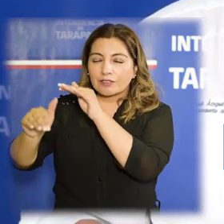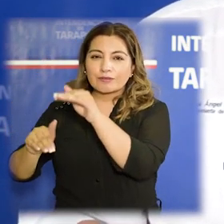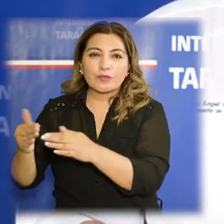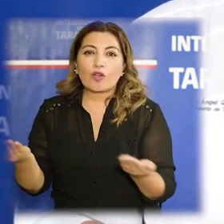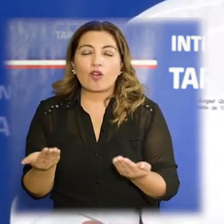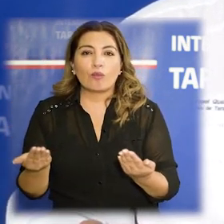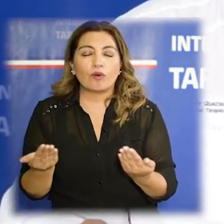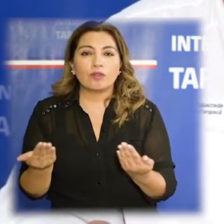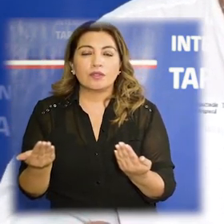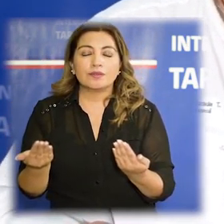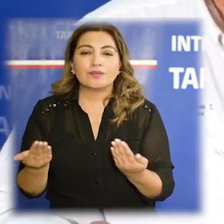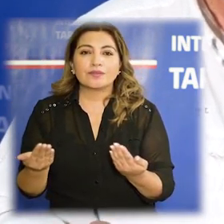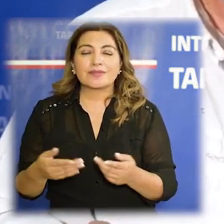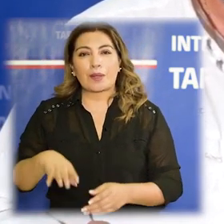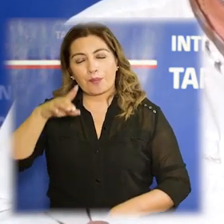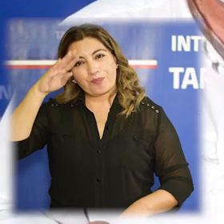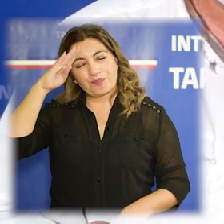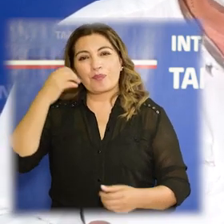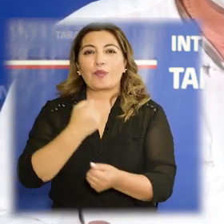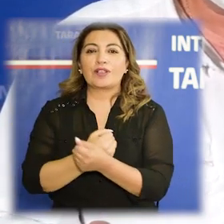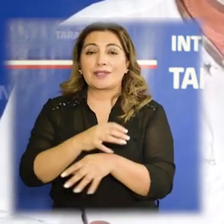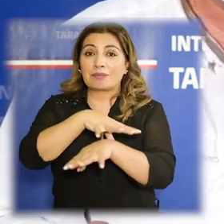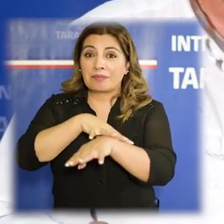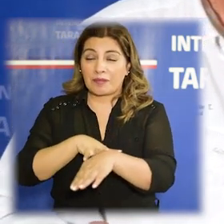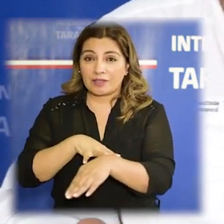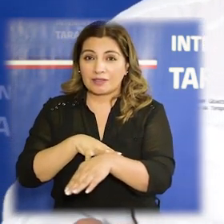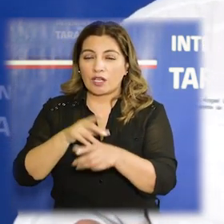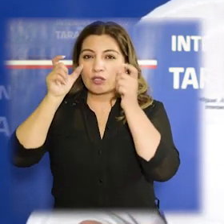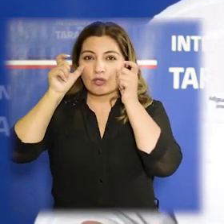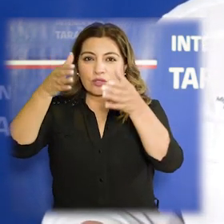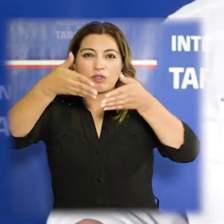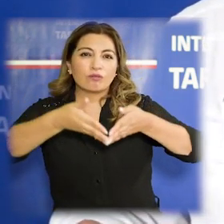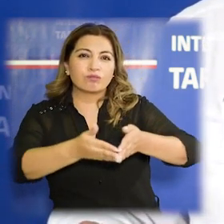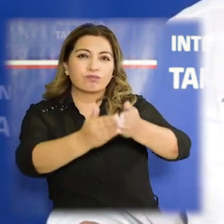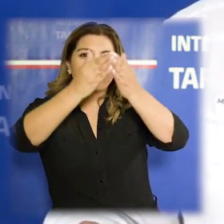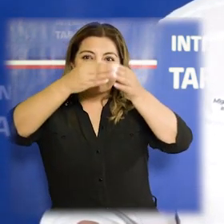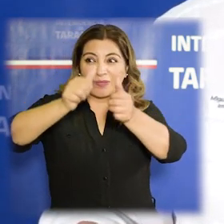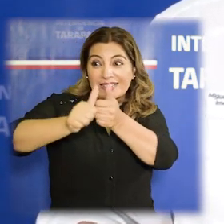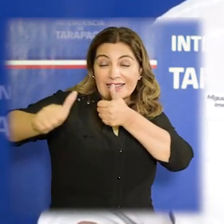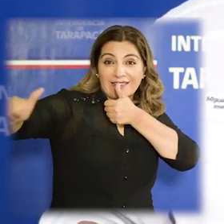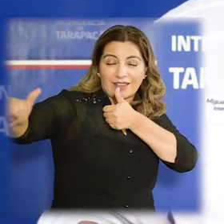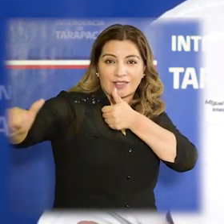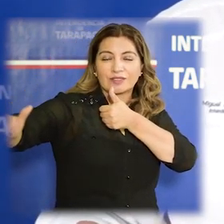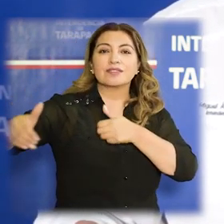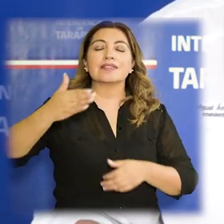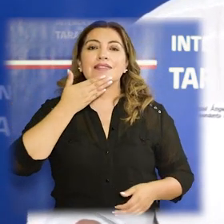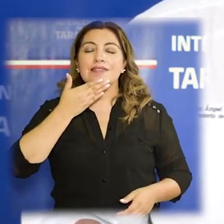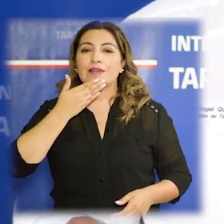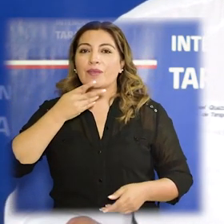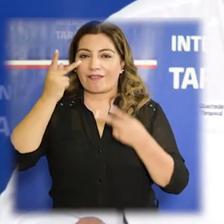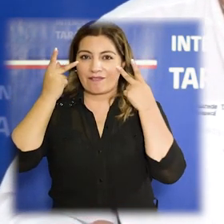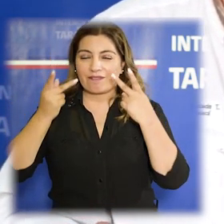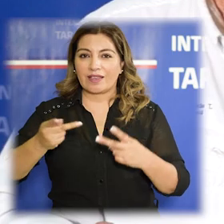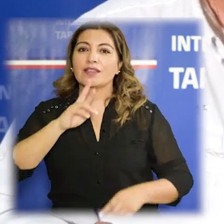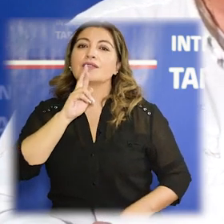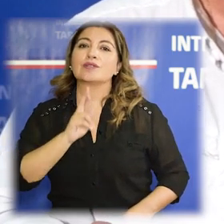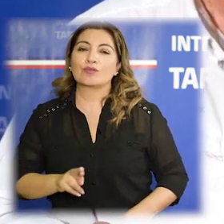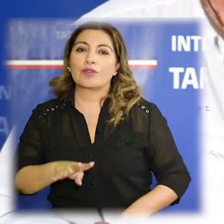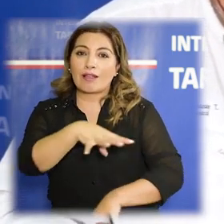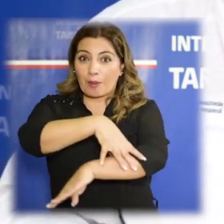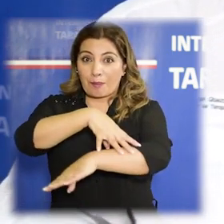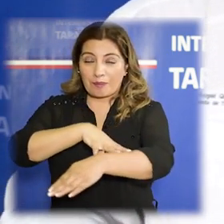través de la Policía Marítima y fiscalización de buques a la gira y de paso hacia el sur a través de la Autoridad